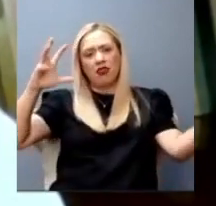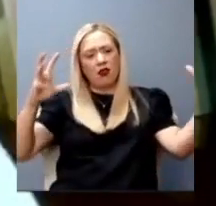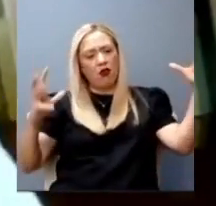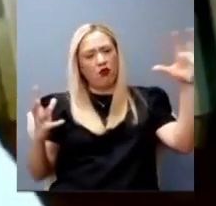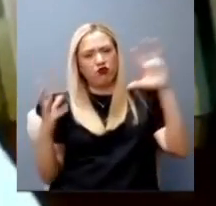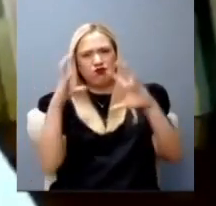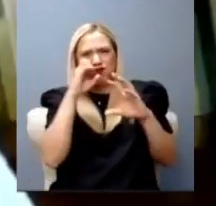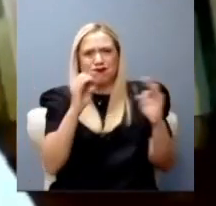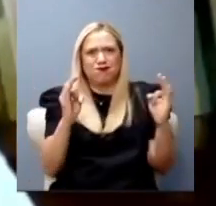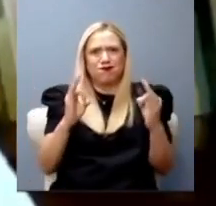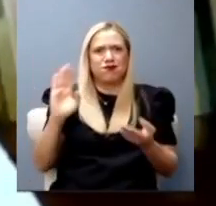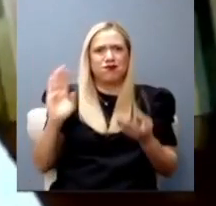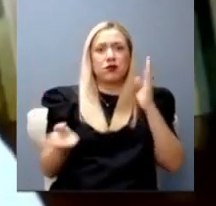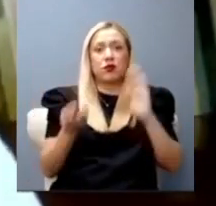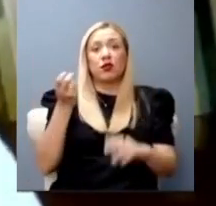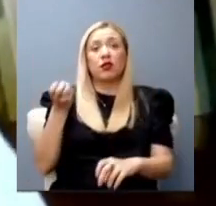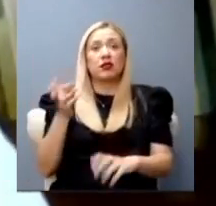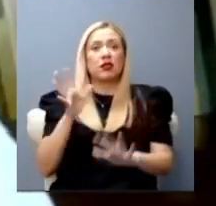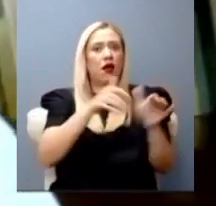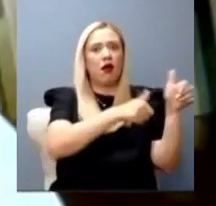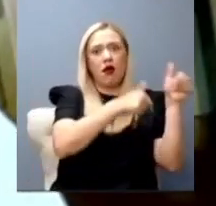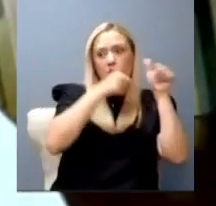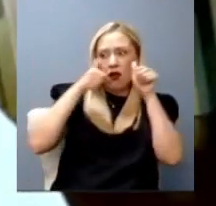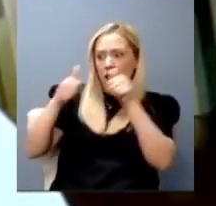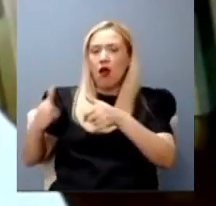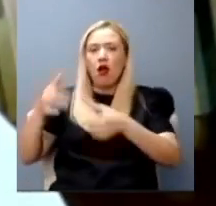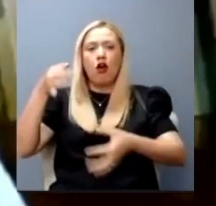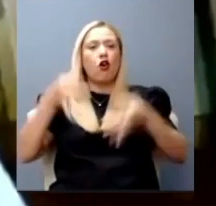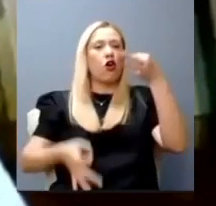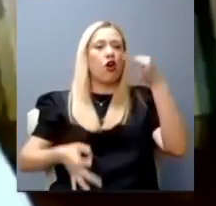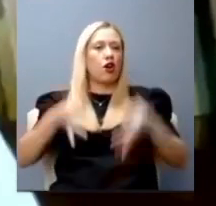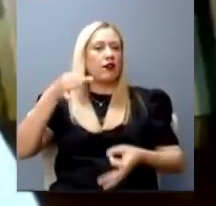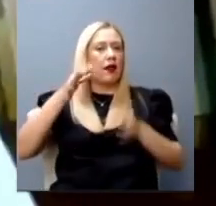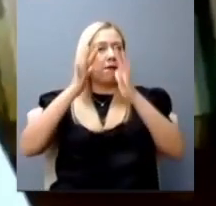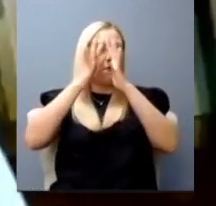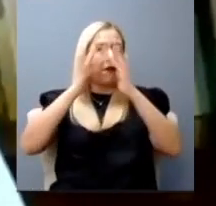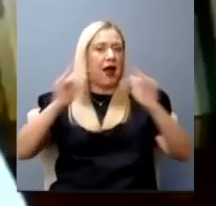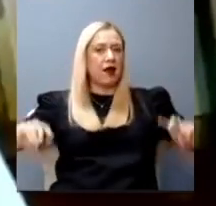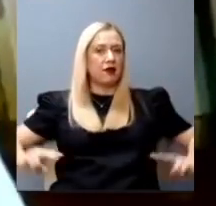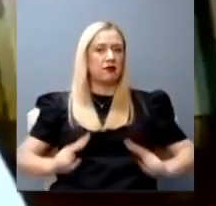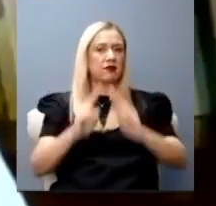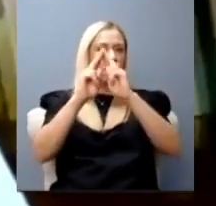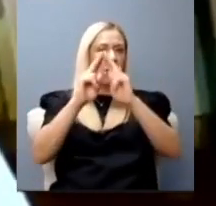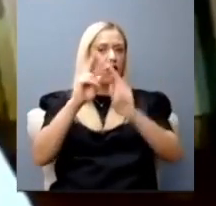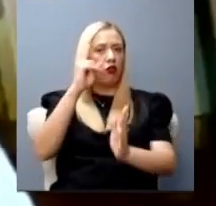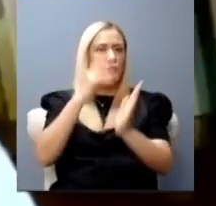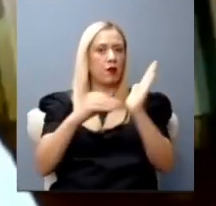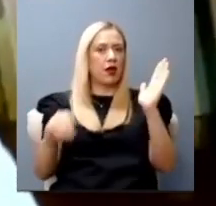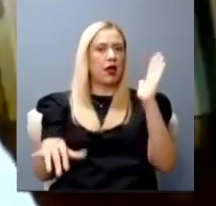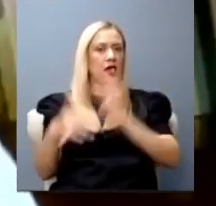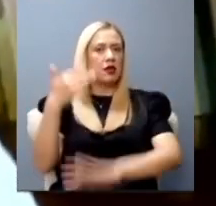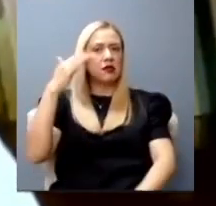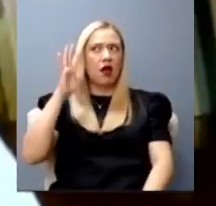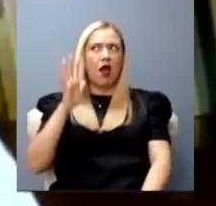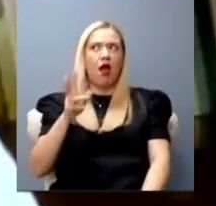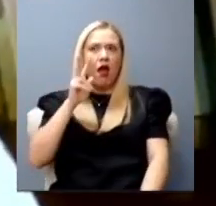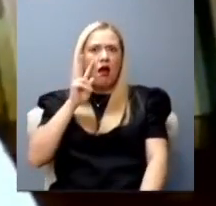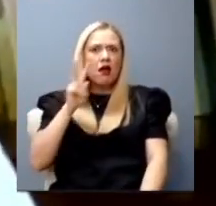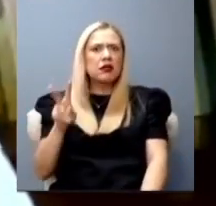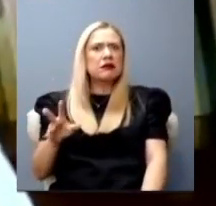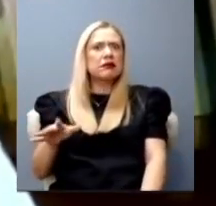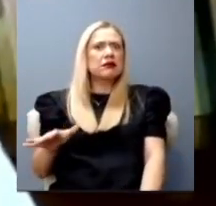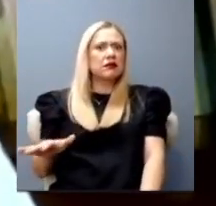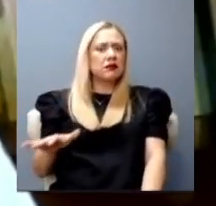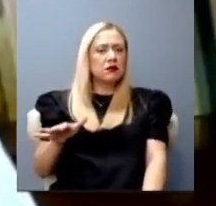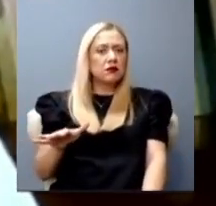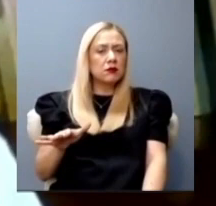es cierto, desde el Acuerdo de París del año 2015, pero es todavía insuficiente en cuanto a